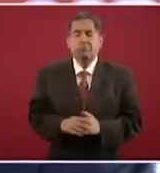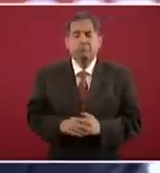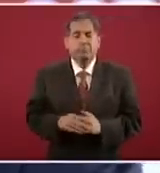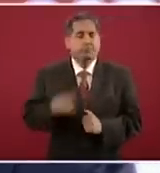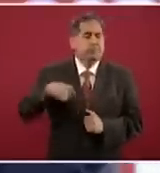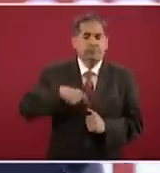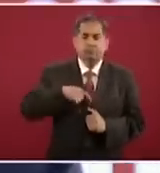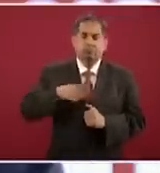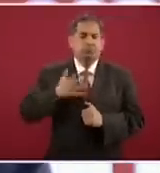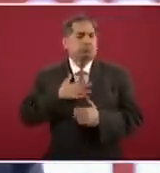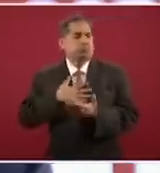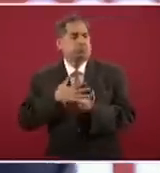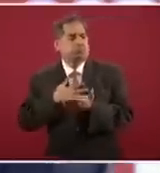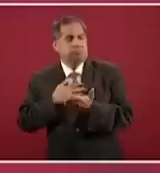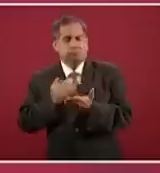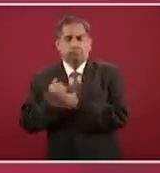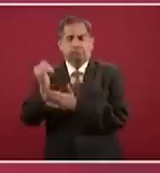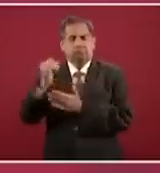nuestro derecho